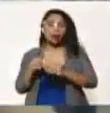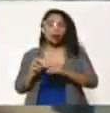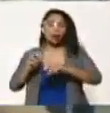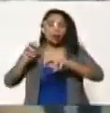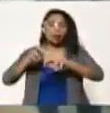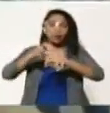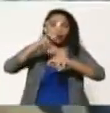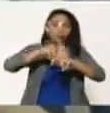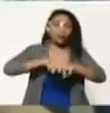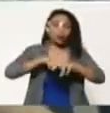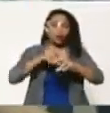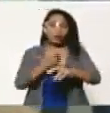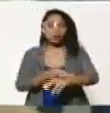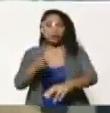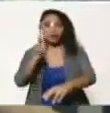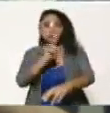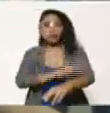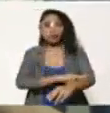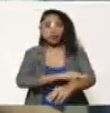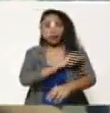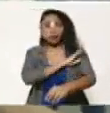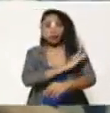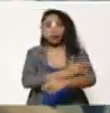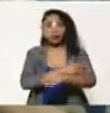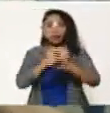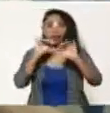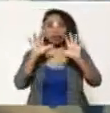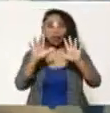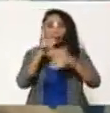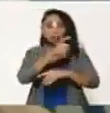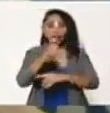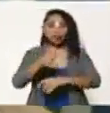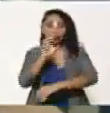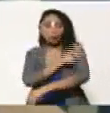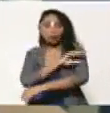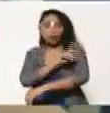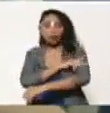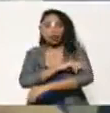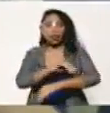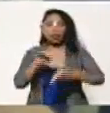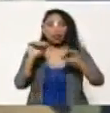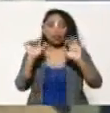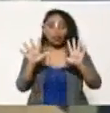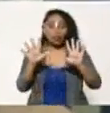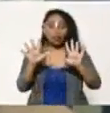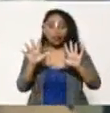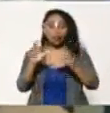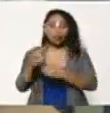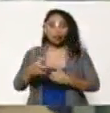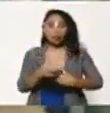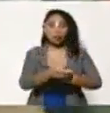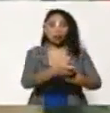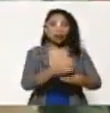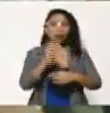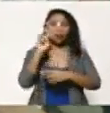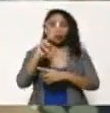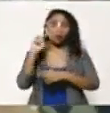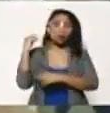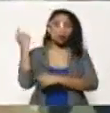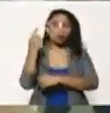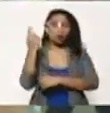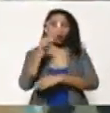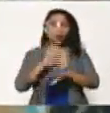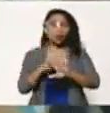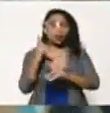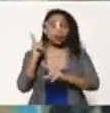reforzar la tripulación con 10 personas de protección civil y efectivo protección civil más 10 bomberos dos ambulancias porque